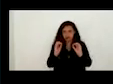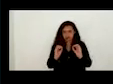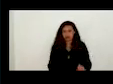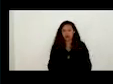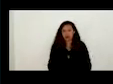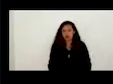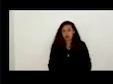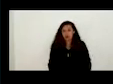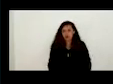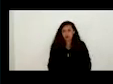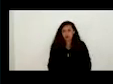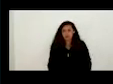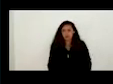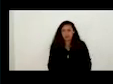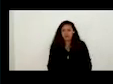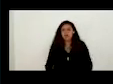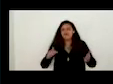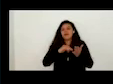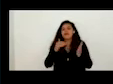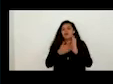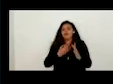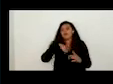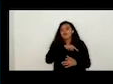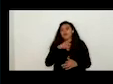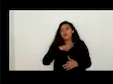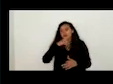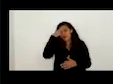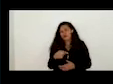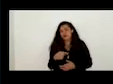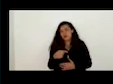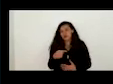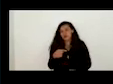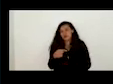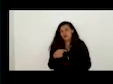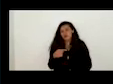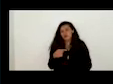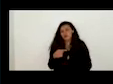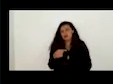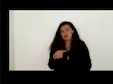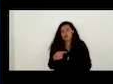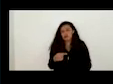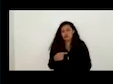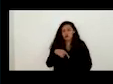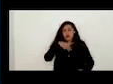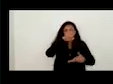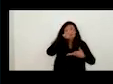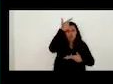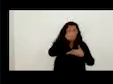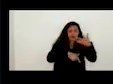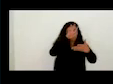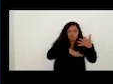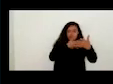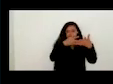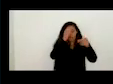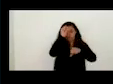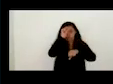¿Qué estrategias tenemos que tener para ir haciendo nuestro menú semanal? Sobre todo la lista